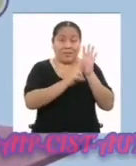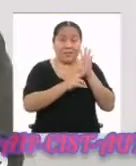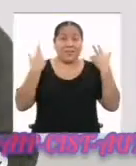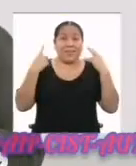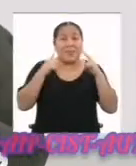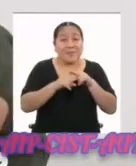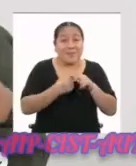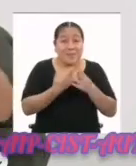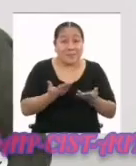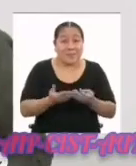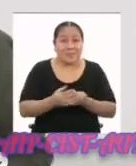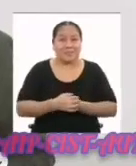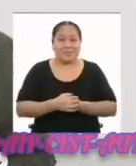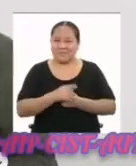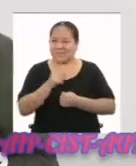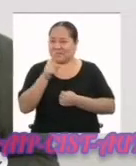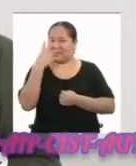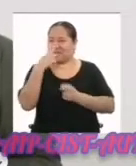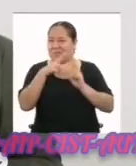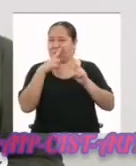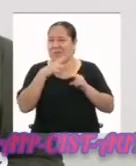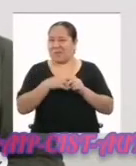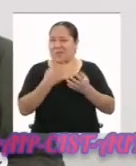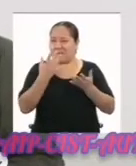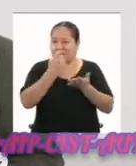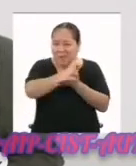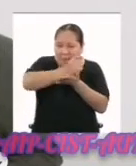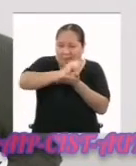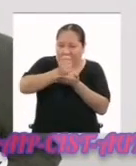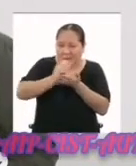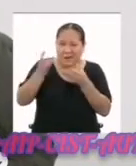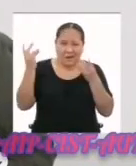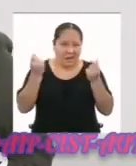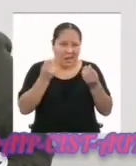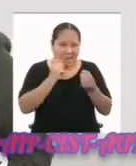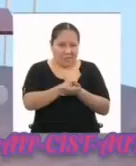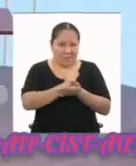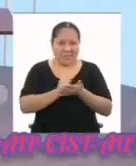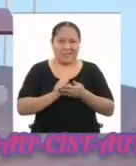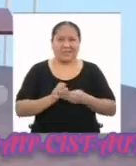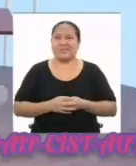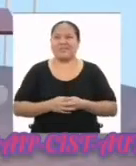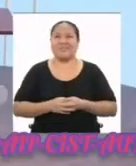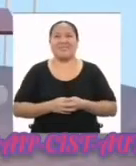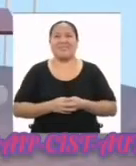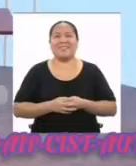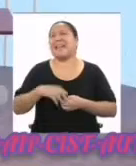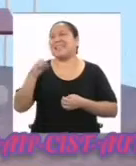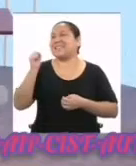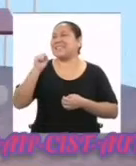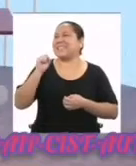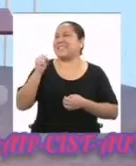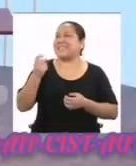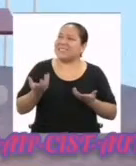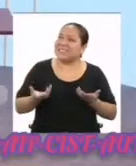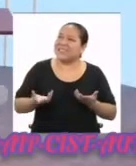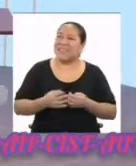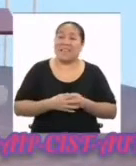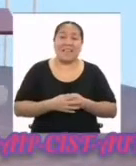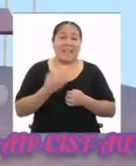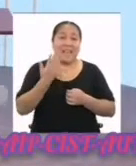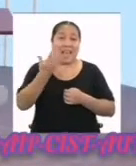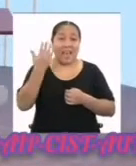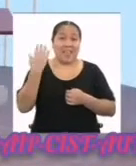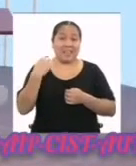entonces? Te veo con ganas de soltar esa muñeca para empezar a escribir. Sí, es que justo hace un